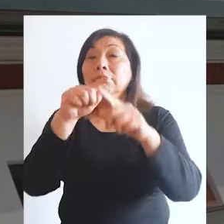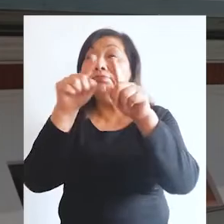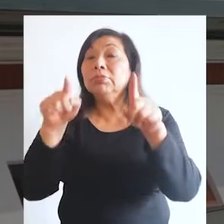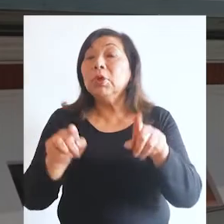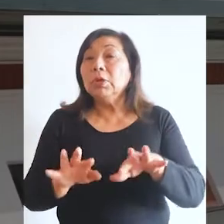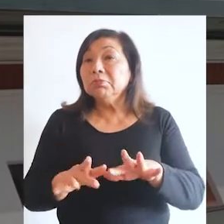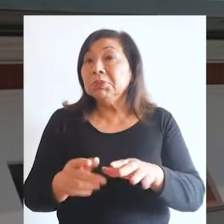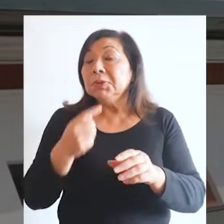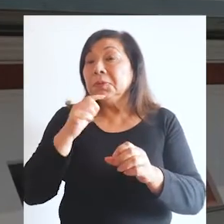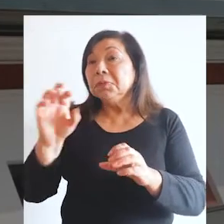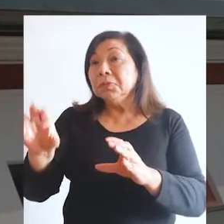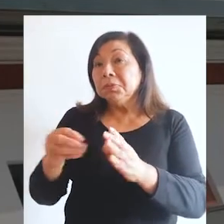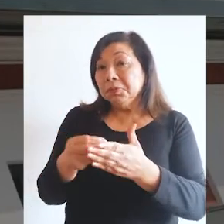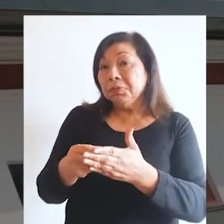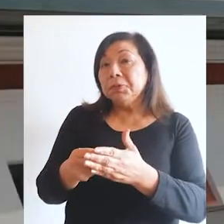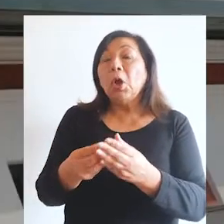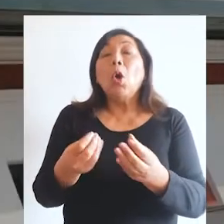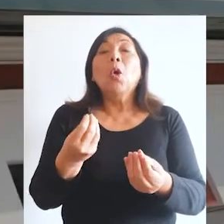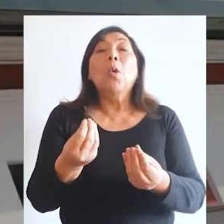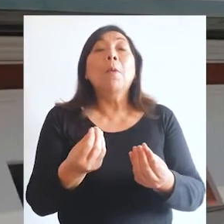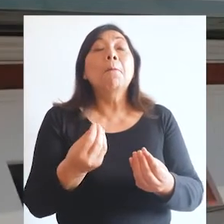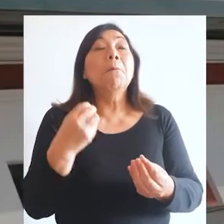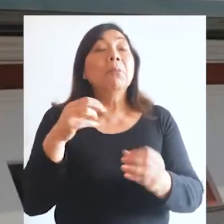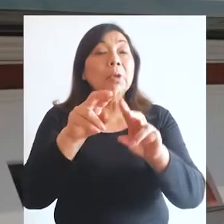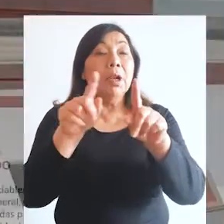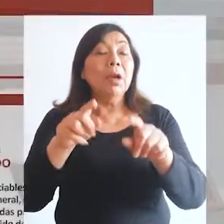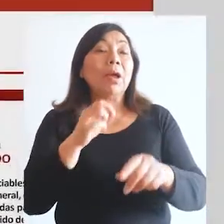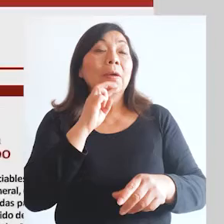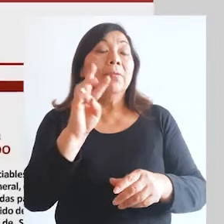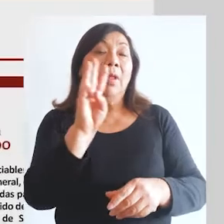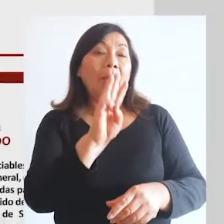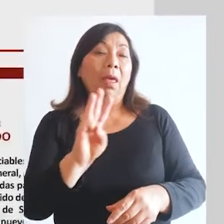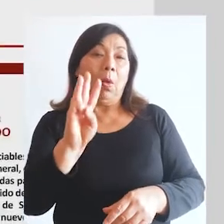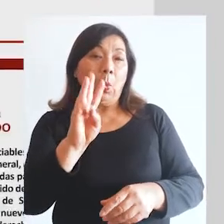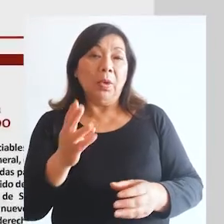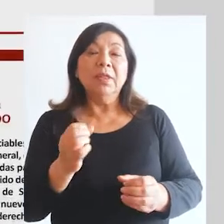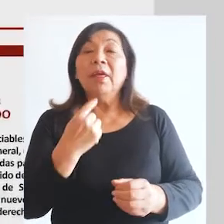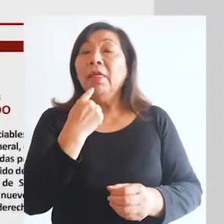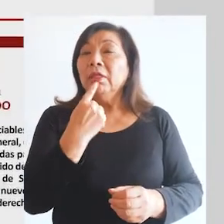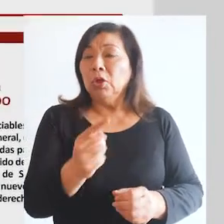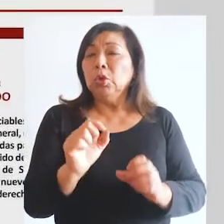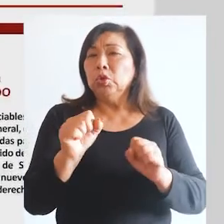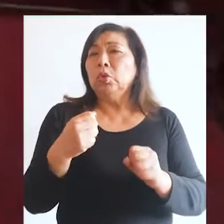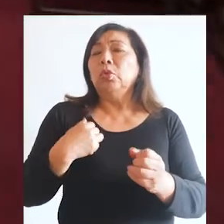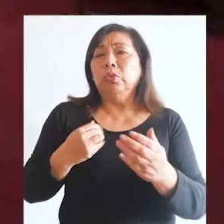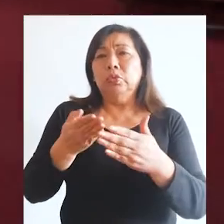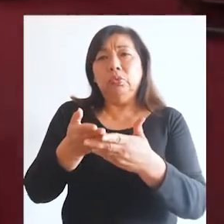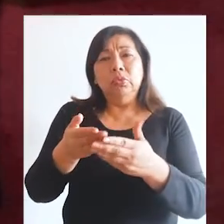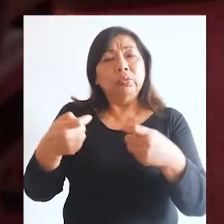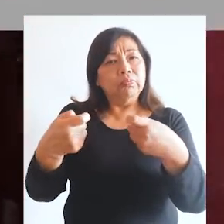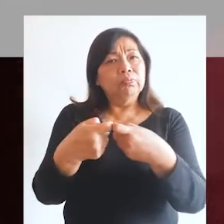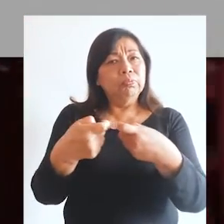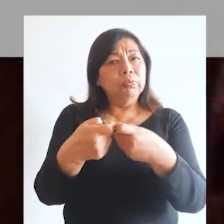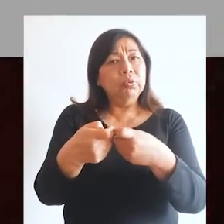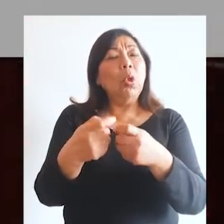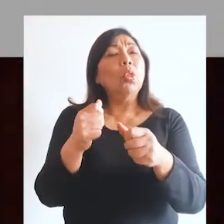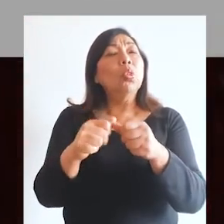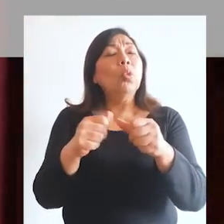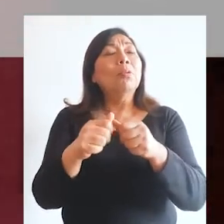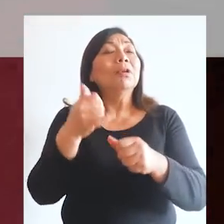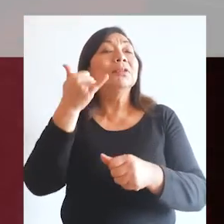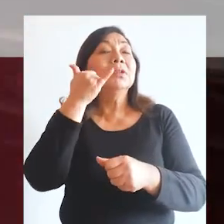partes ventanilla jurisdiccional y administrativa del portal web institucional señala y sus correos electrónicos